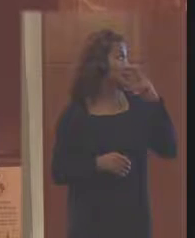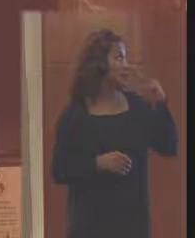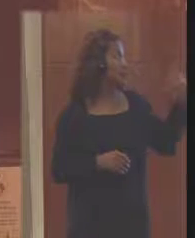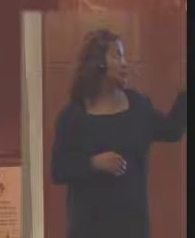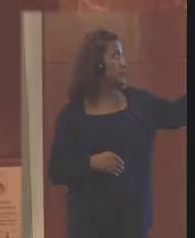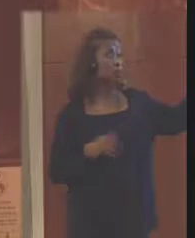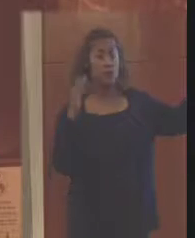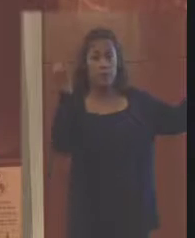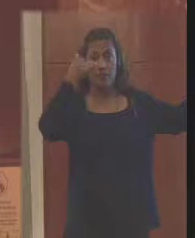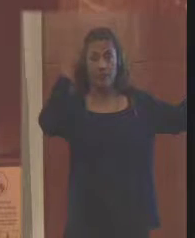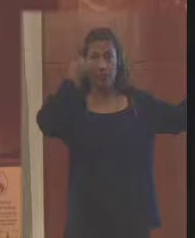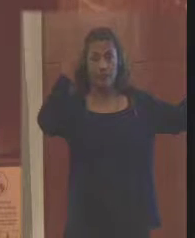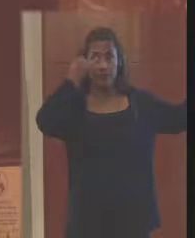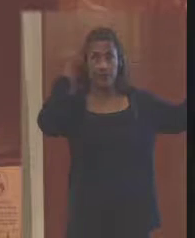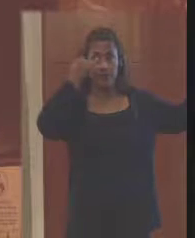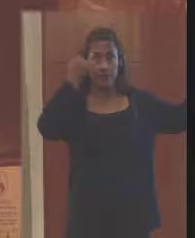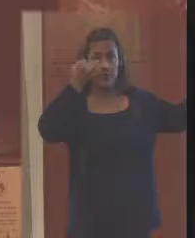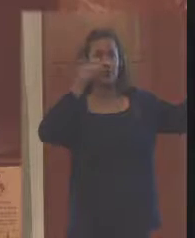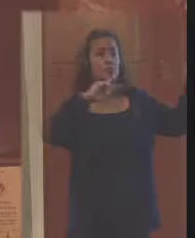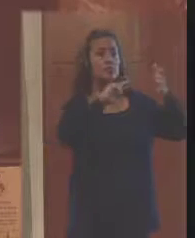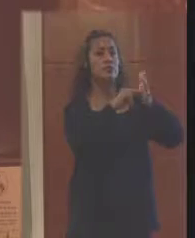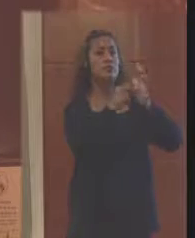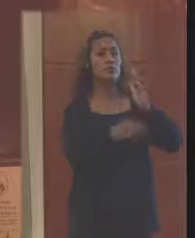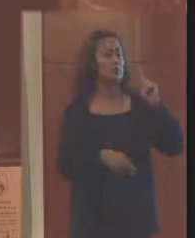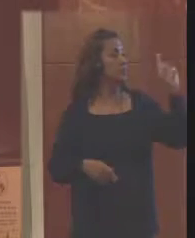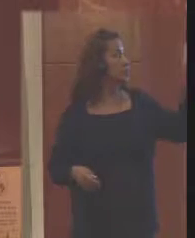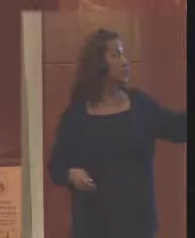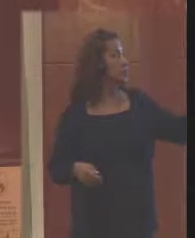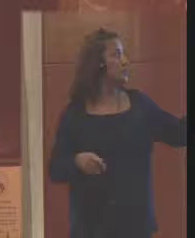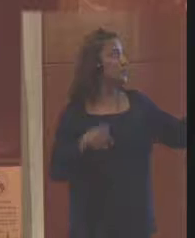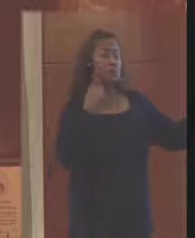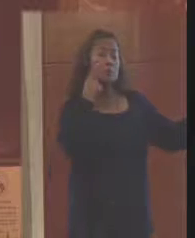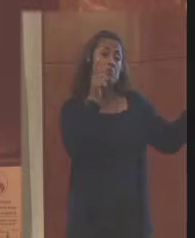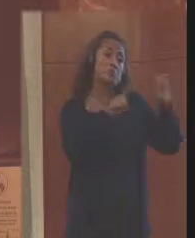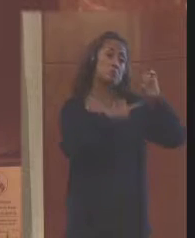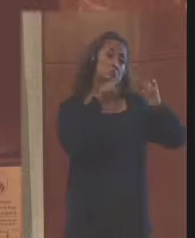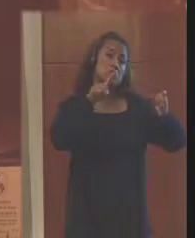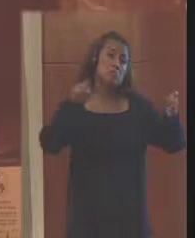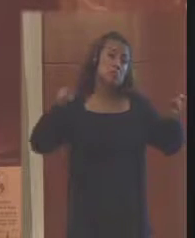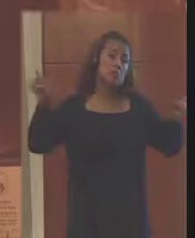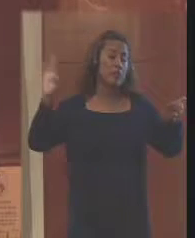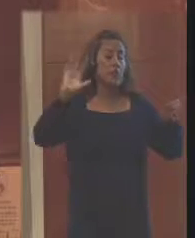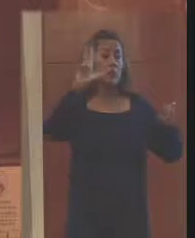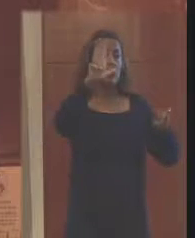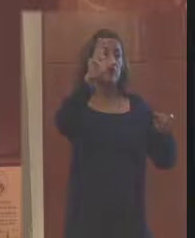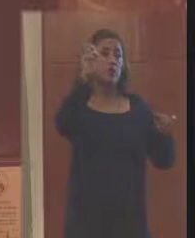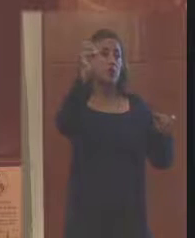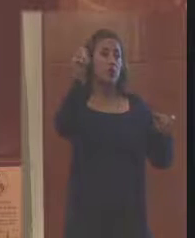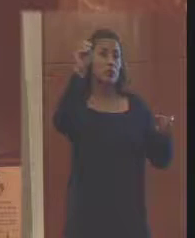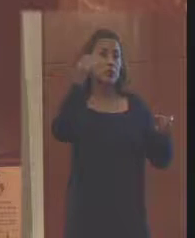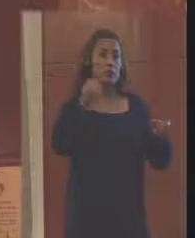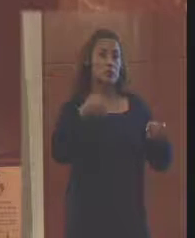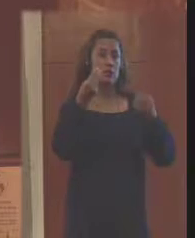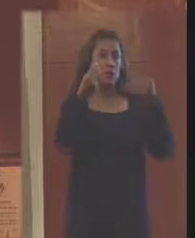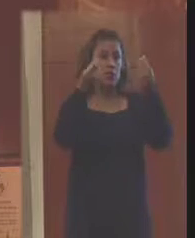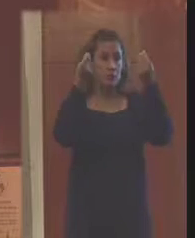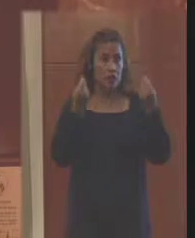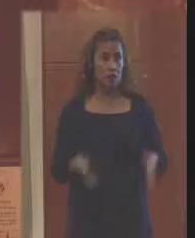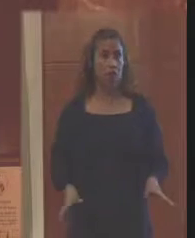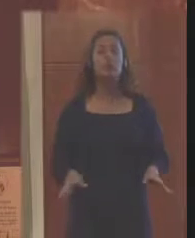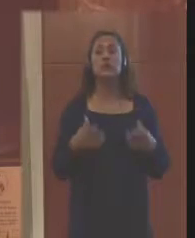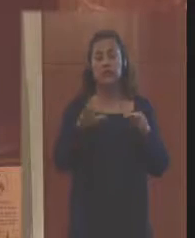parte verde es que en el promedio no más que un 30% de todas las pérdidas